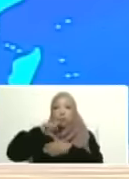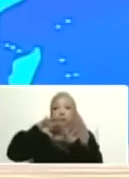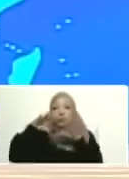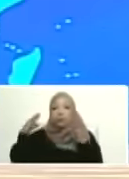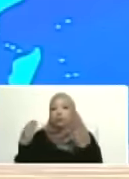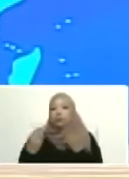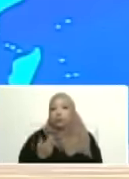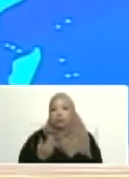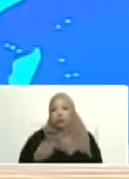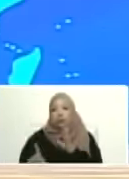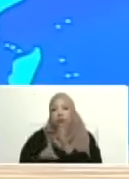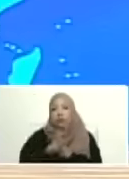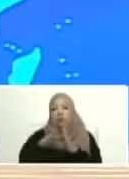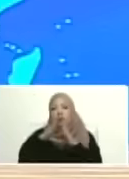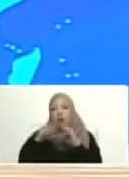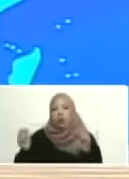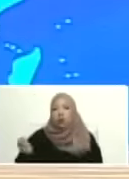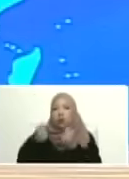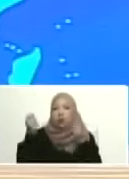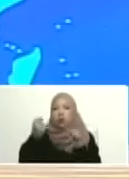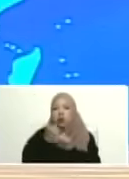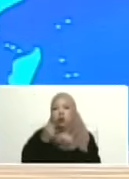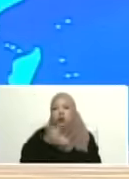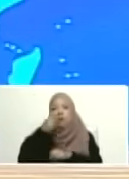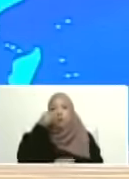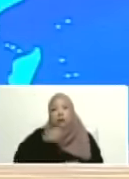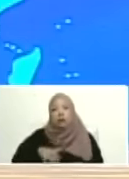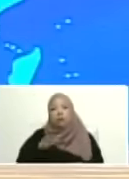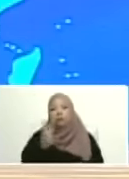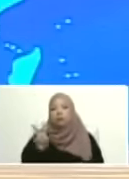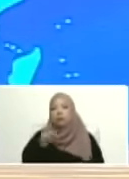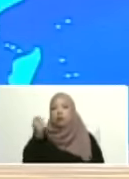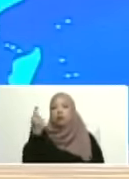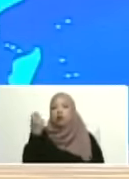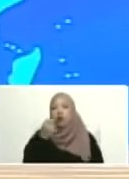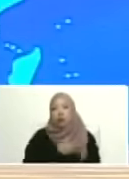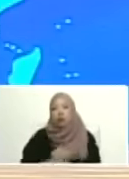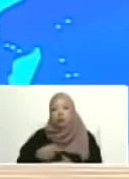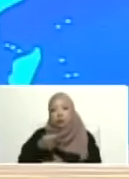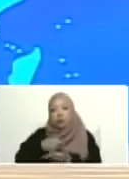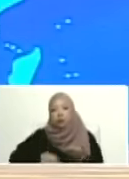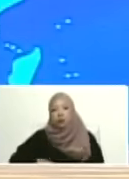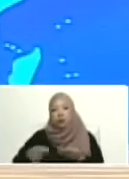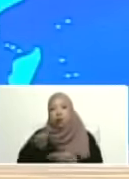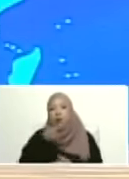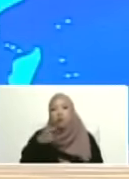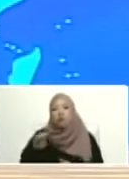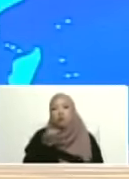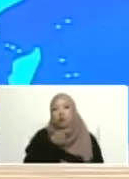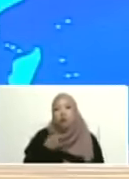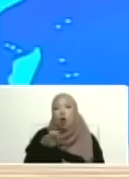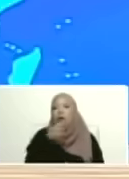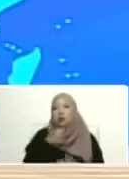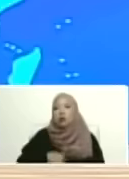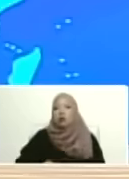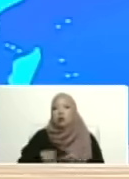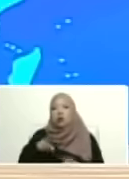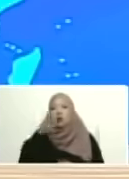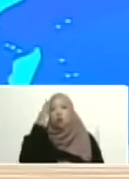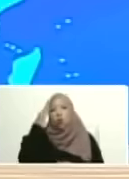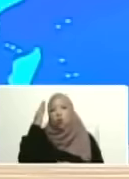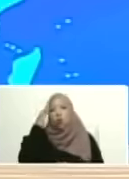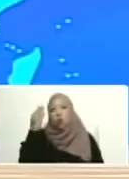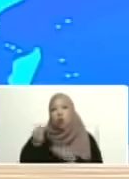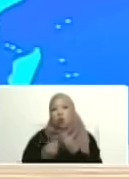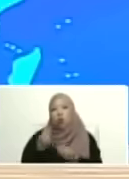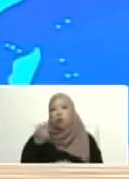decreto, toda la protesta que hizo el pueblo de Venezuela, más de 11 millones de firmas recabadas. Y ustedes ya conocen lo que me